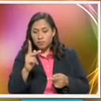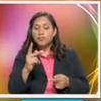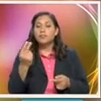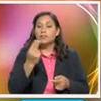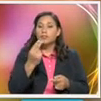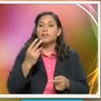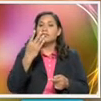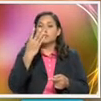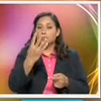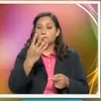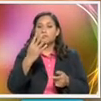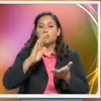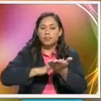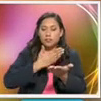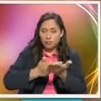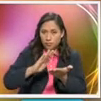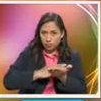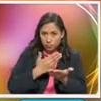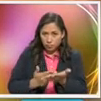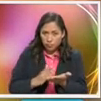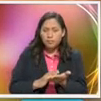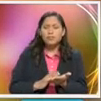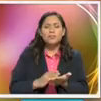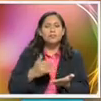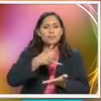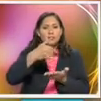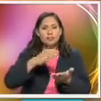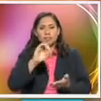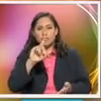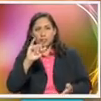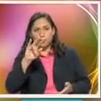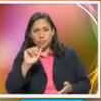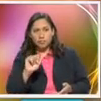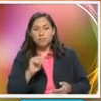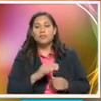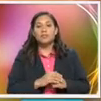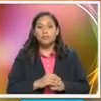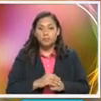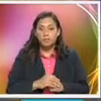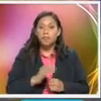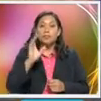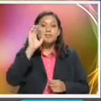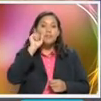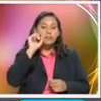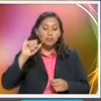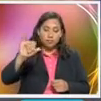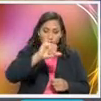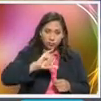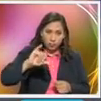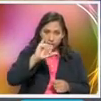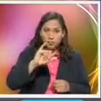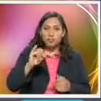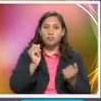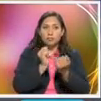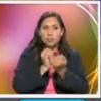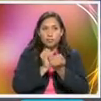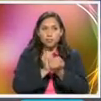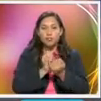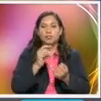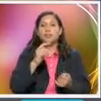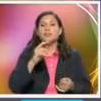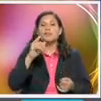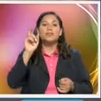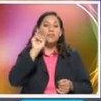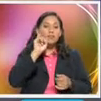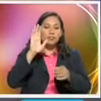necesitar 4 cucharadas de mayonesa, 2 cucharadas de aceite de oliva, 2 cucharadas de jugo de naranja, también 2 cucharadas de salsa